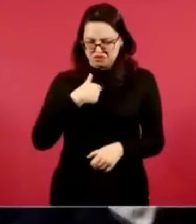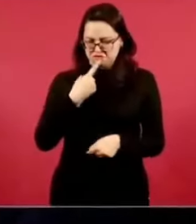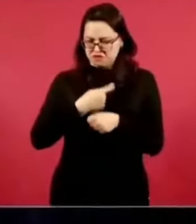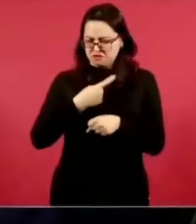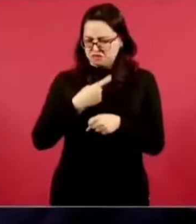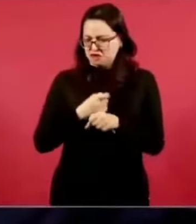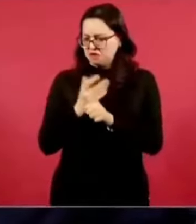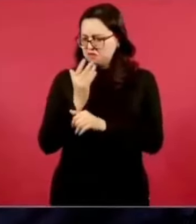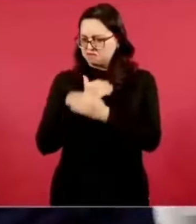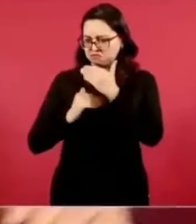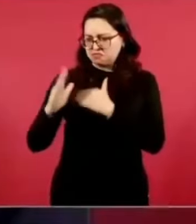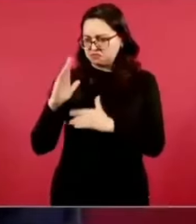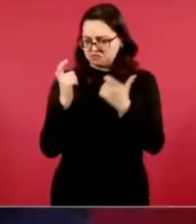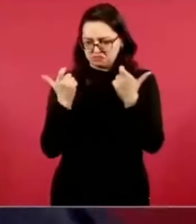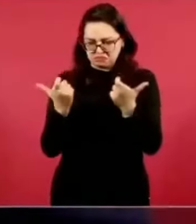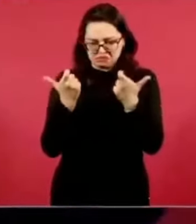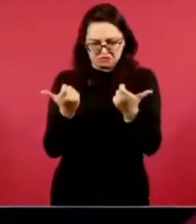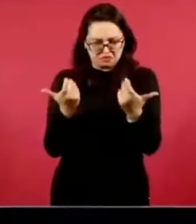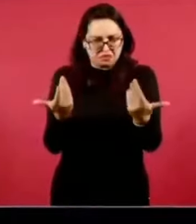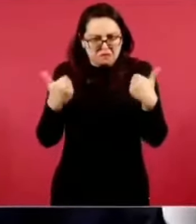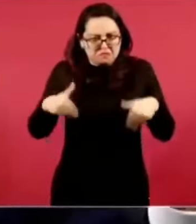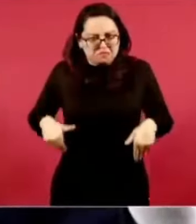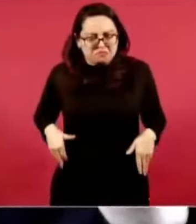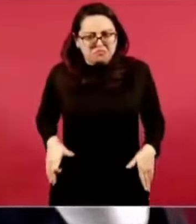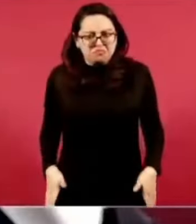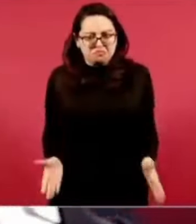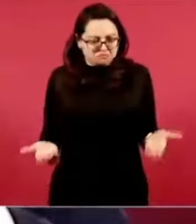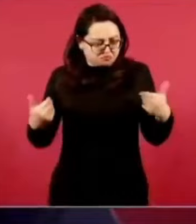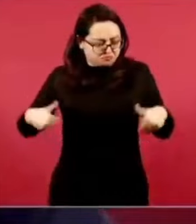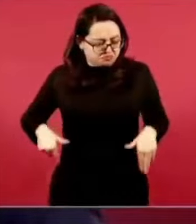fuese lo material, el dinero,